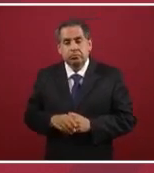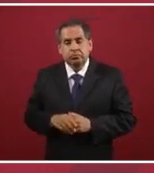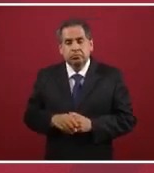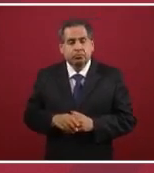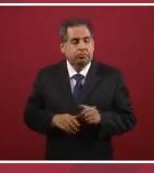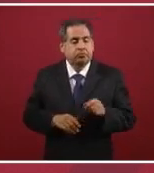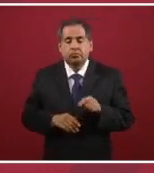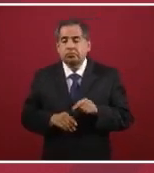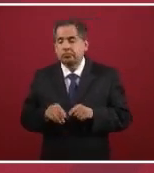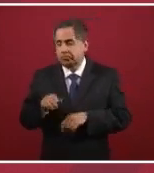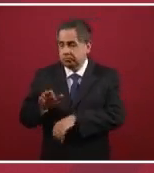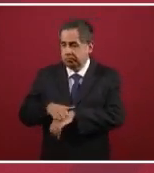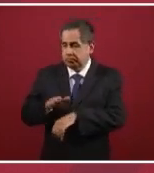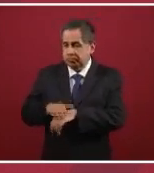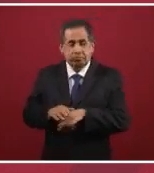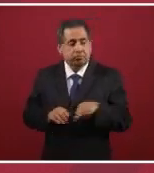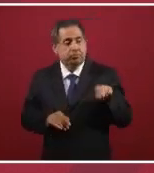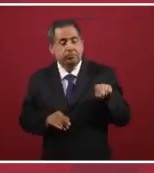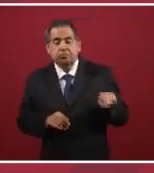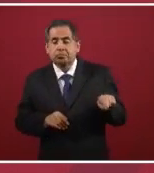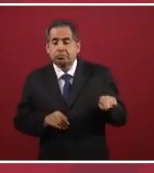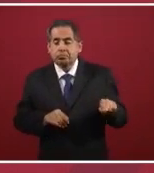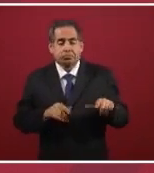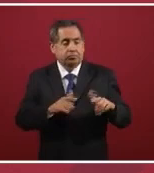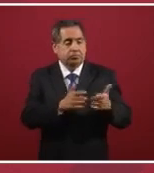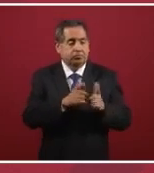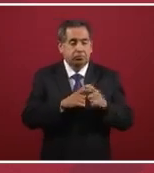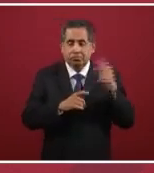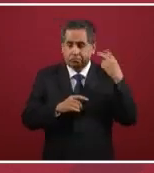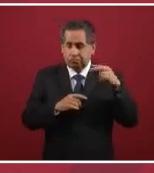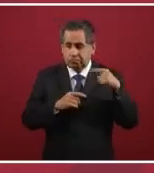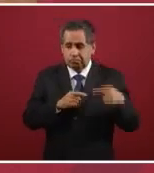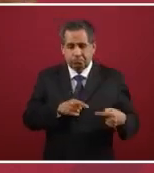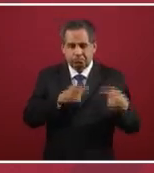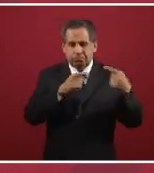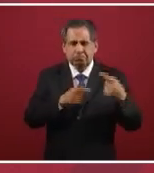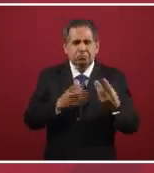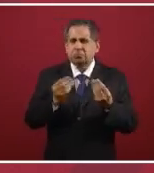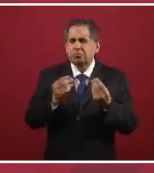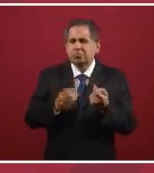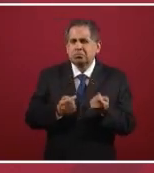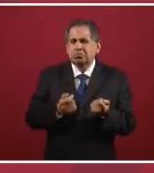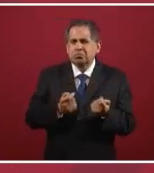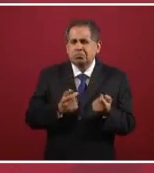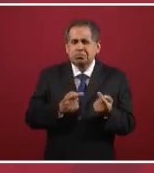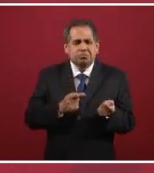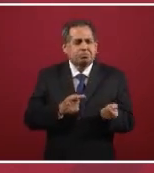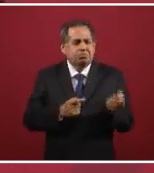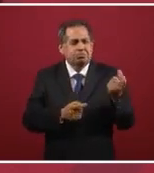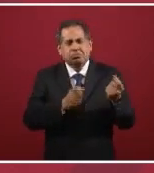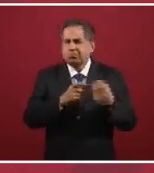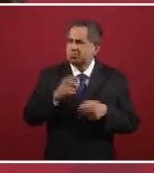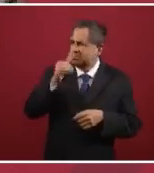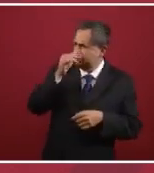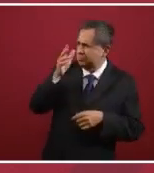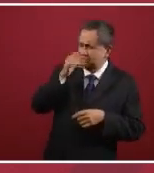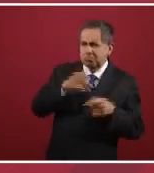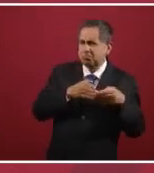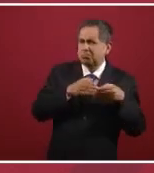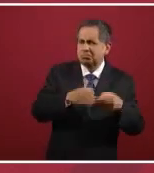habían sublevado, pero hasta eso, no muchos, unos cuantos que habían tomado un barco